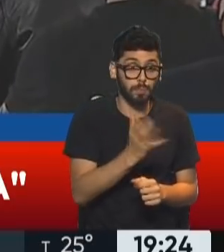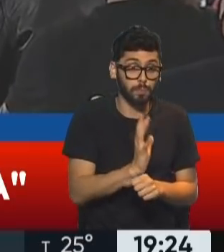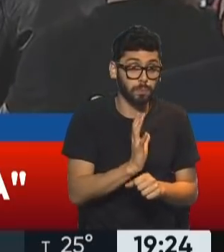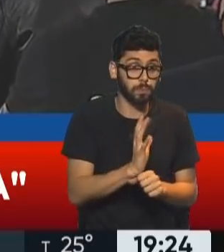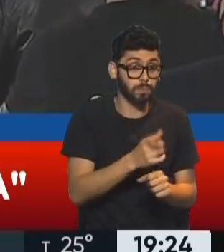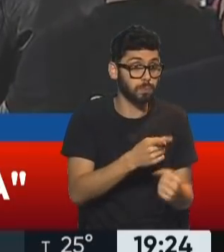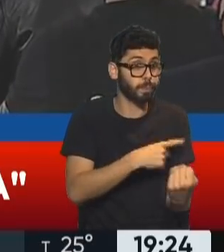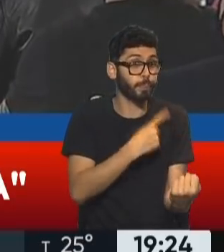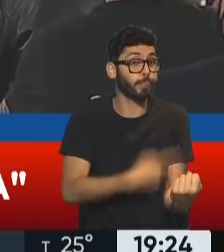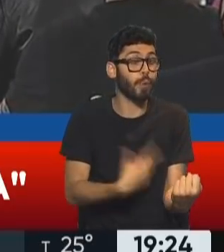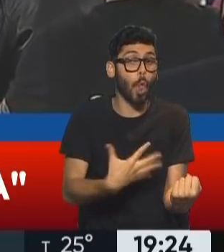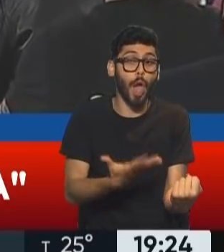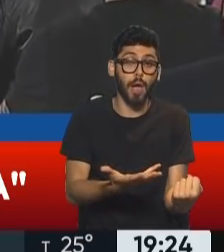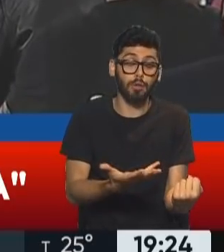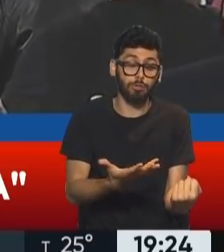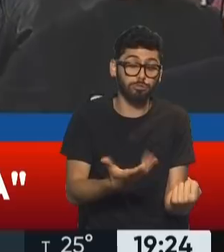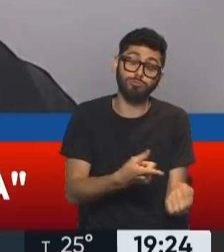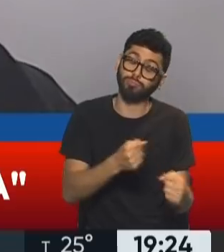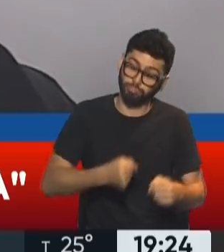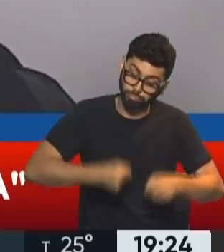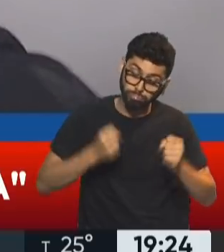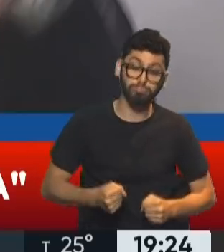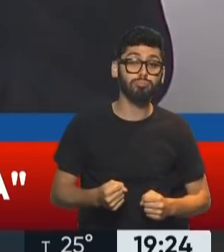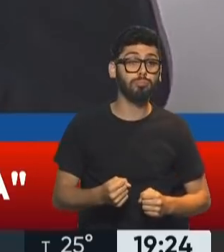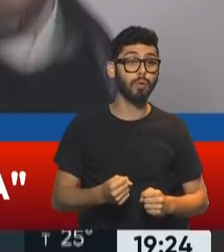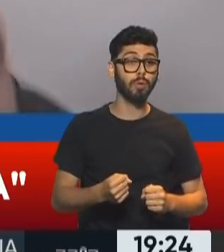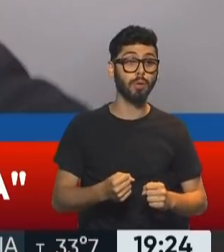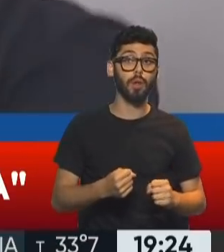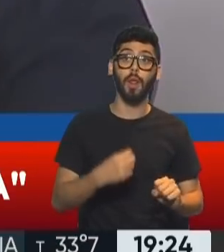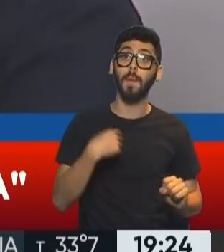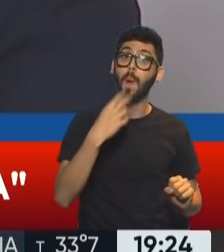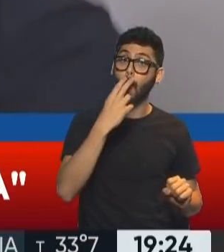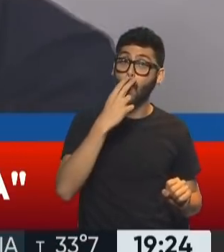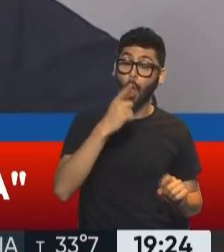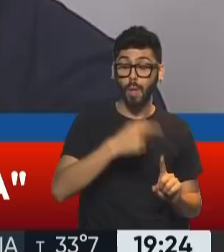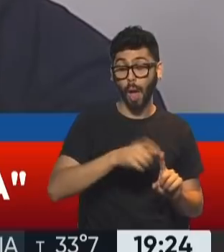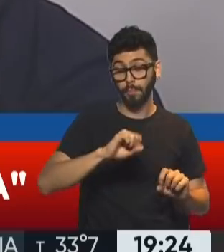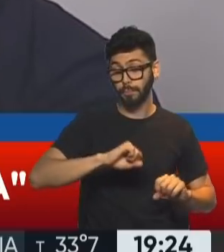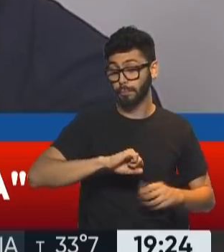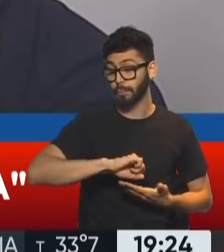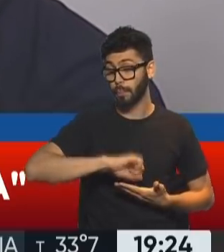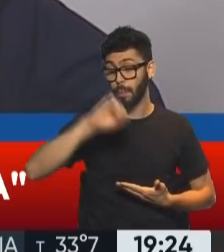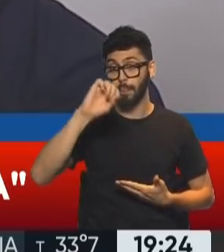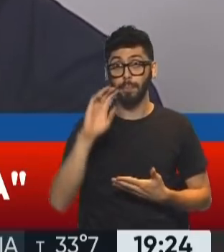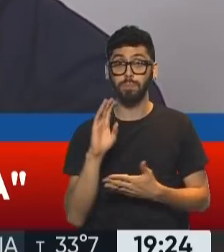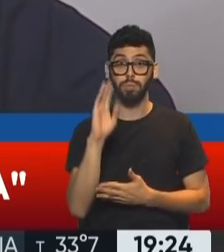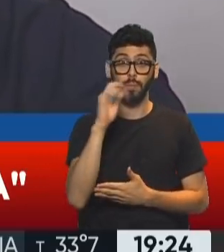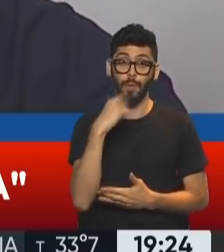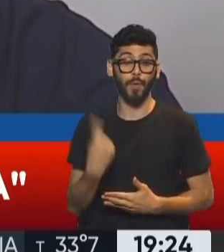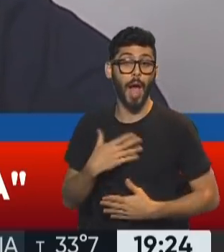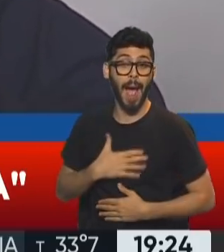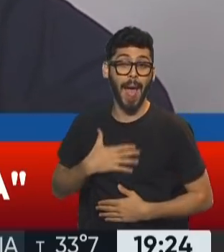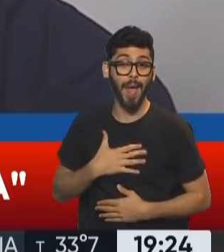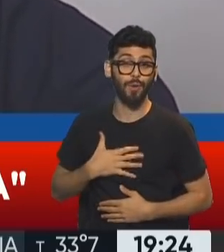Hizo lo que tenía que hacer. Y Bolivia picó en punta, como diríamos. Hoy los hinchas de Argentinos